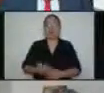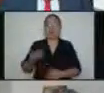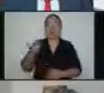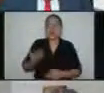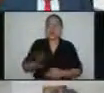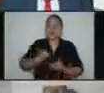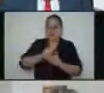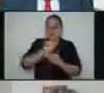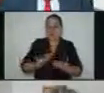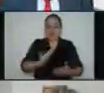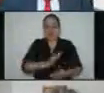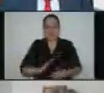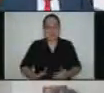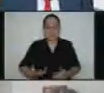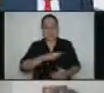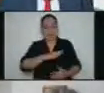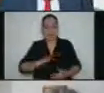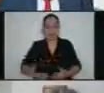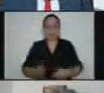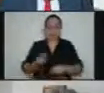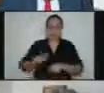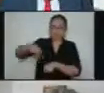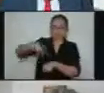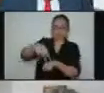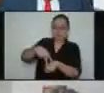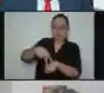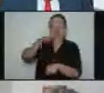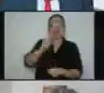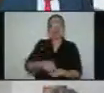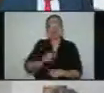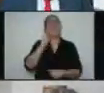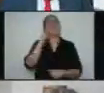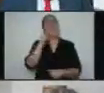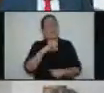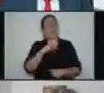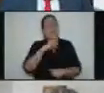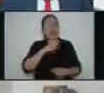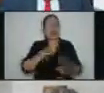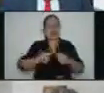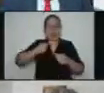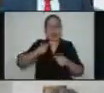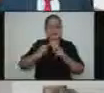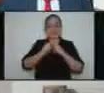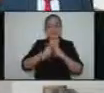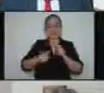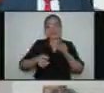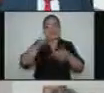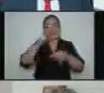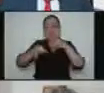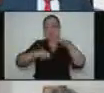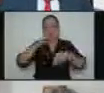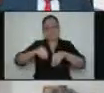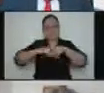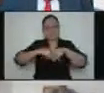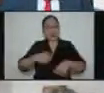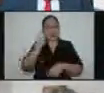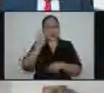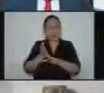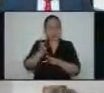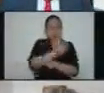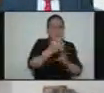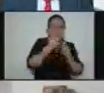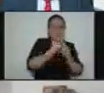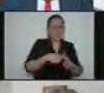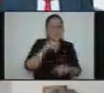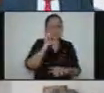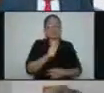presidenta municipal, se actualizan los actos anticipados de precampaña, porque ese posicionamiento anticipado se dio después del